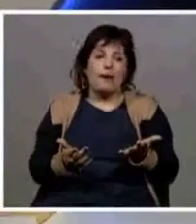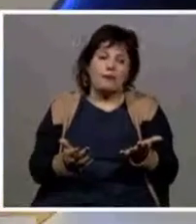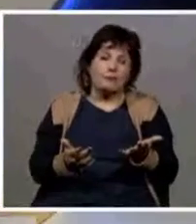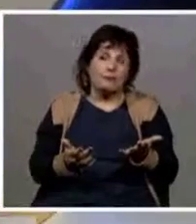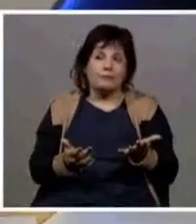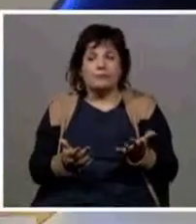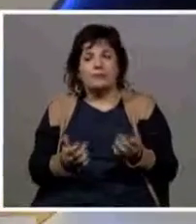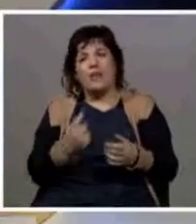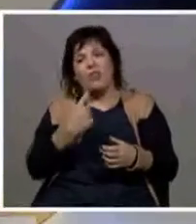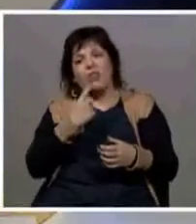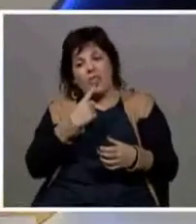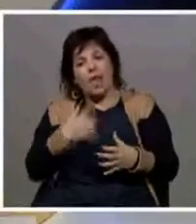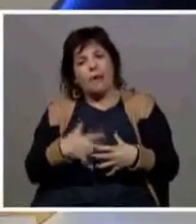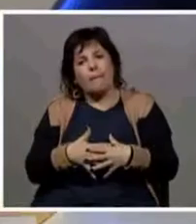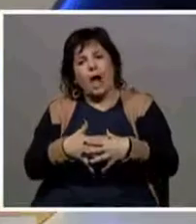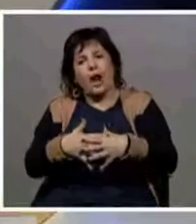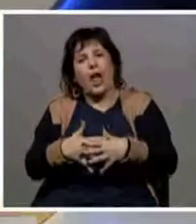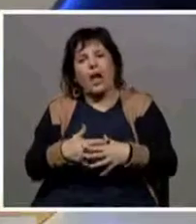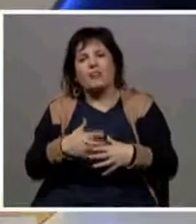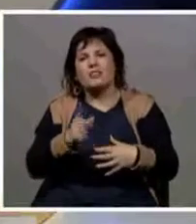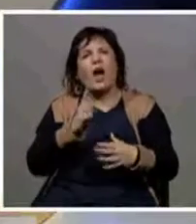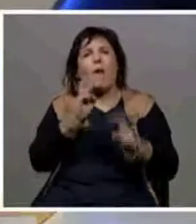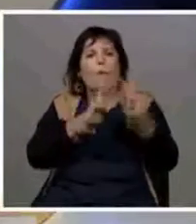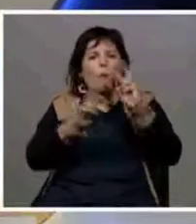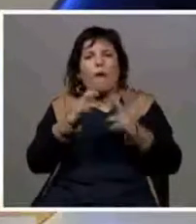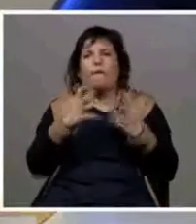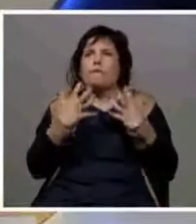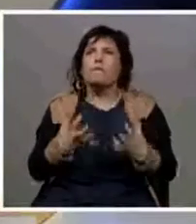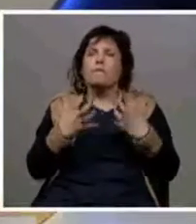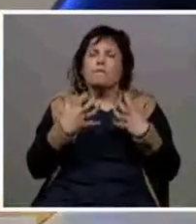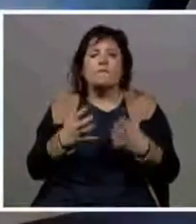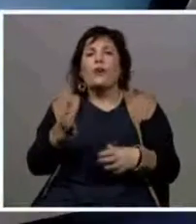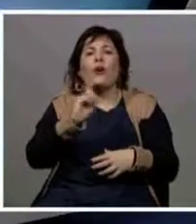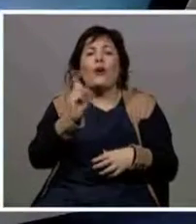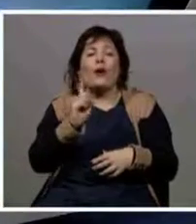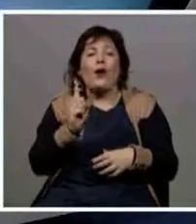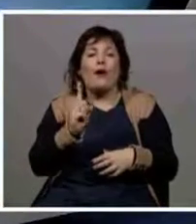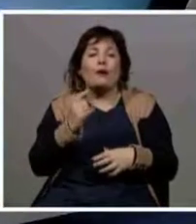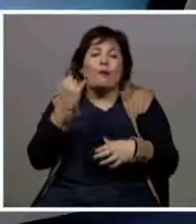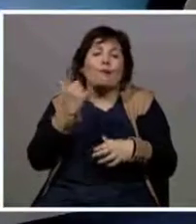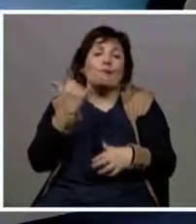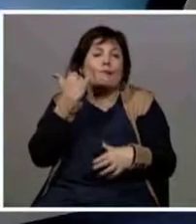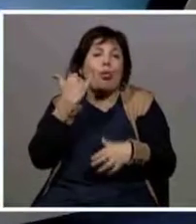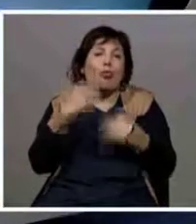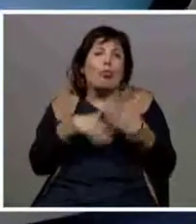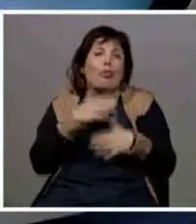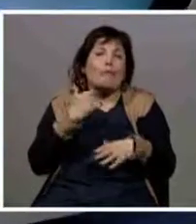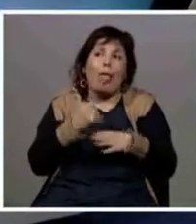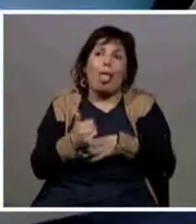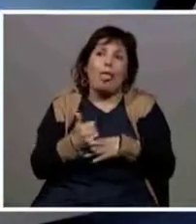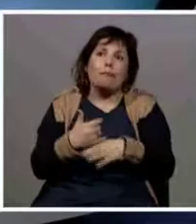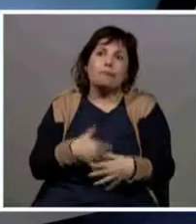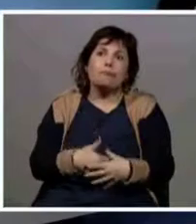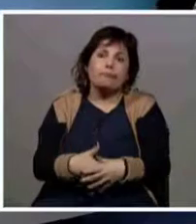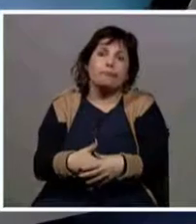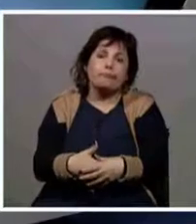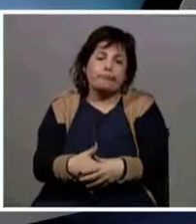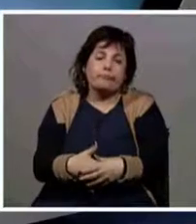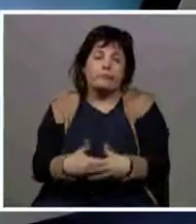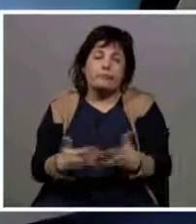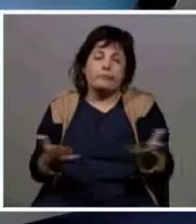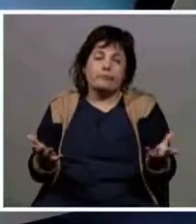que con el embarazo ocurre no es un embarazo buscado no es que haya activamente una búsqueda del embarazo en embarazo ocurre digámoslo así